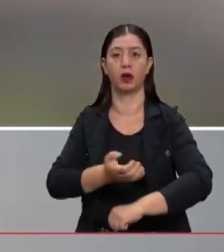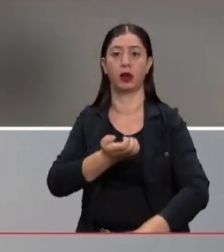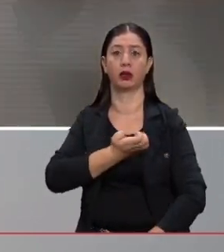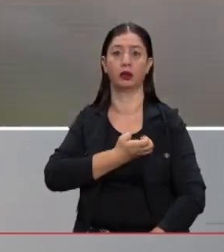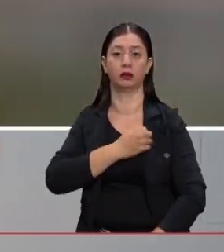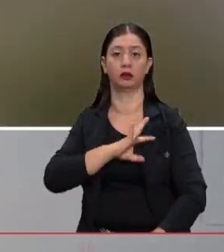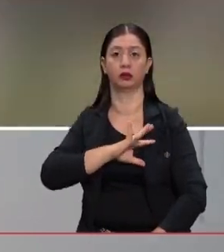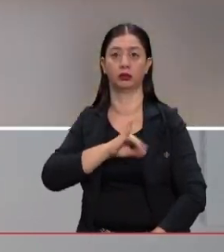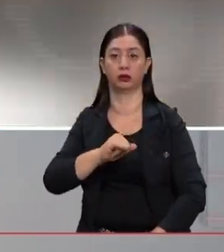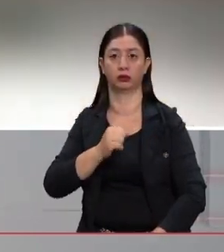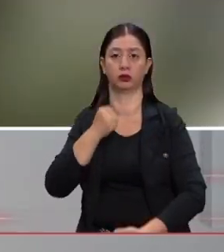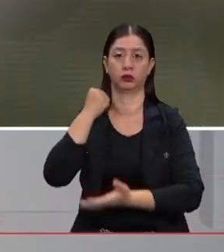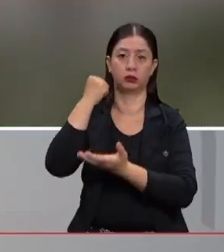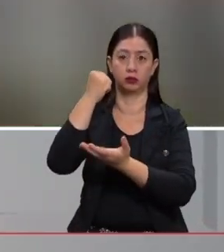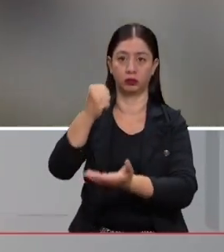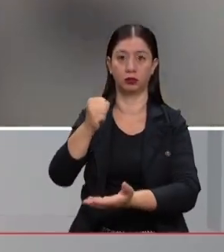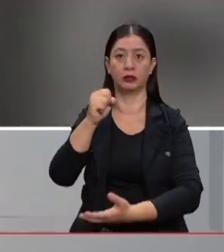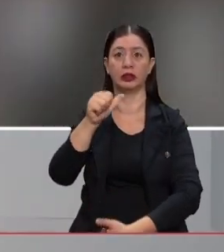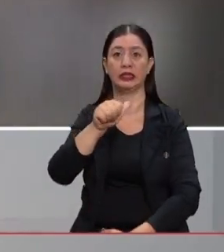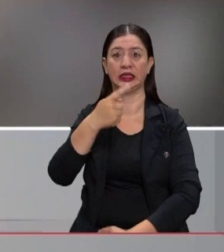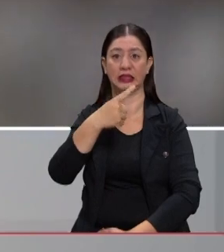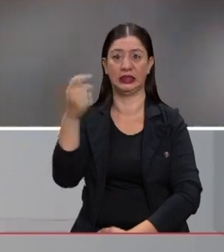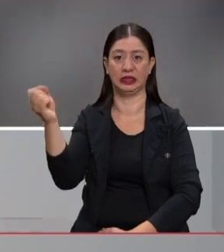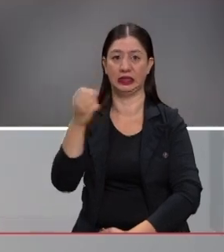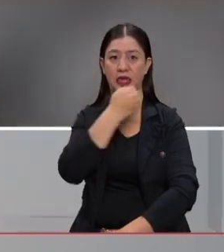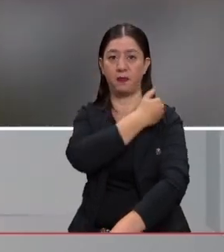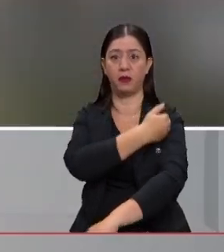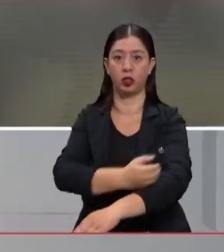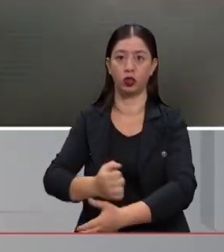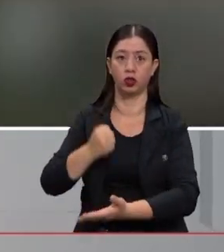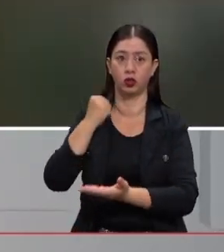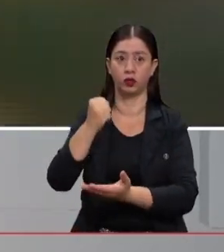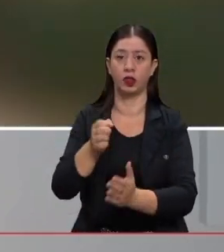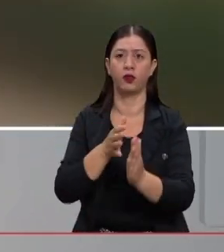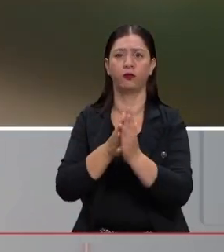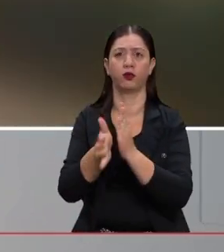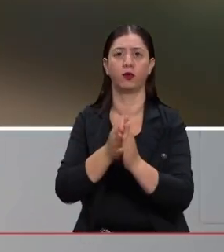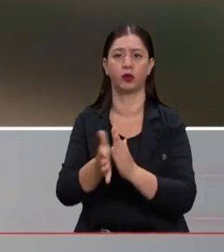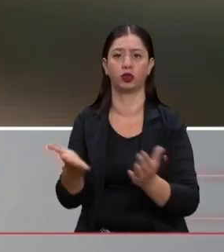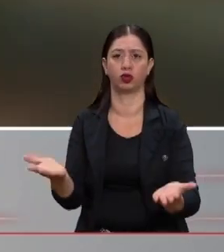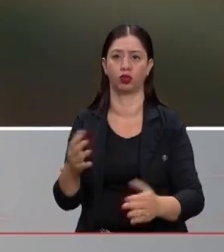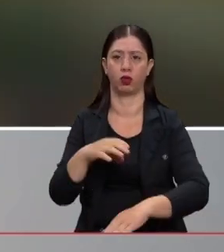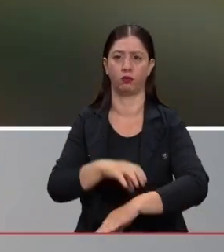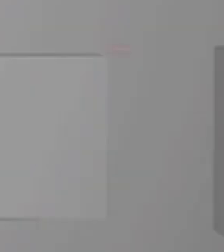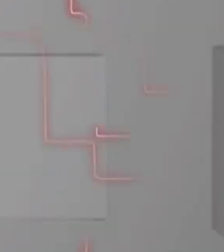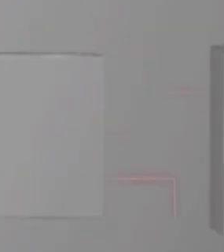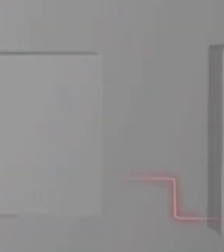alcaldía de Cali había ofrecido hasta 100 millones de pesos de recompensa por información sobre su paradero.